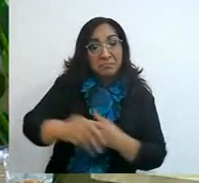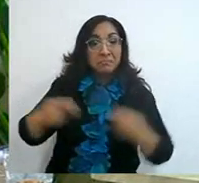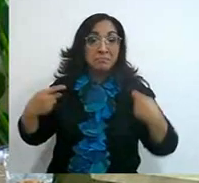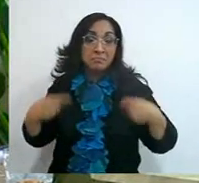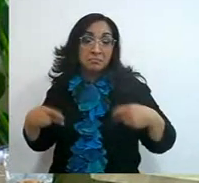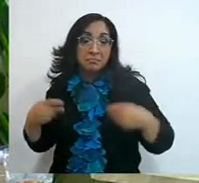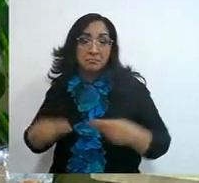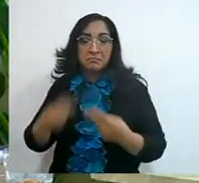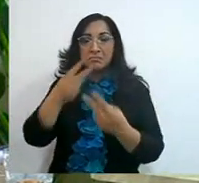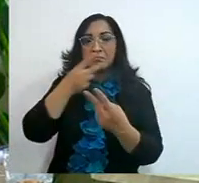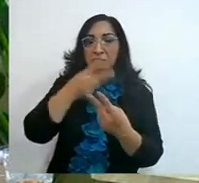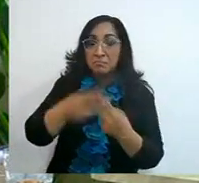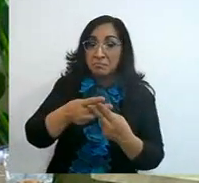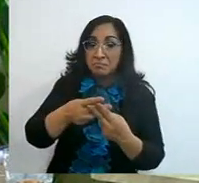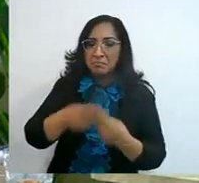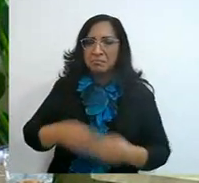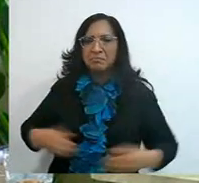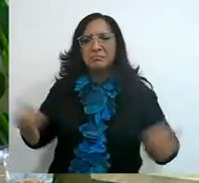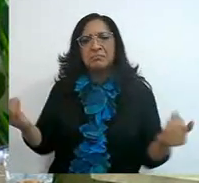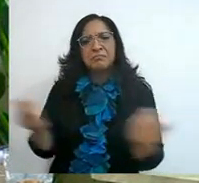Decir, soy testigo.